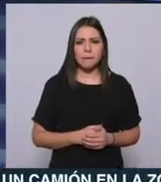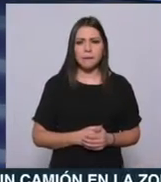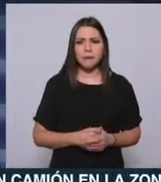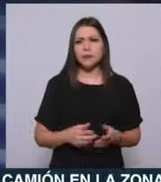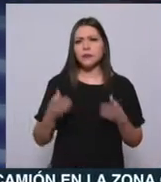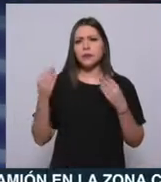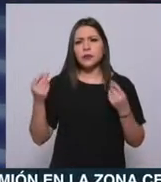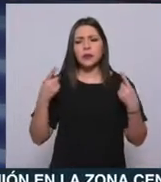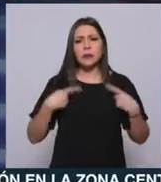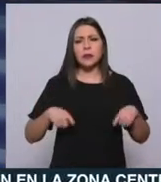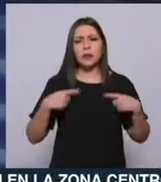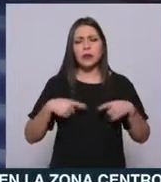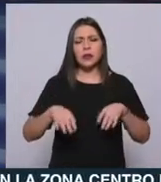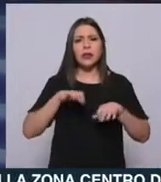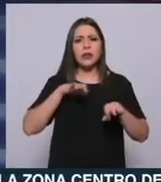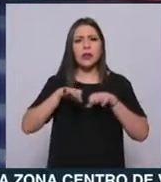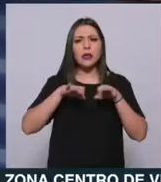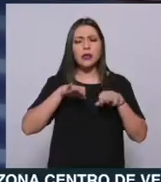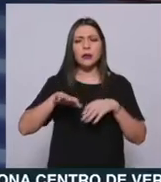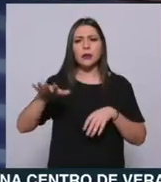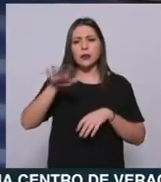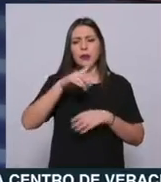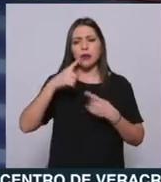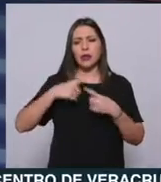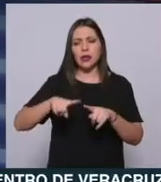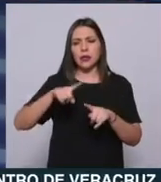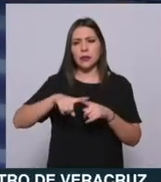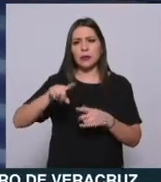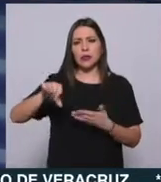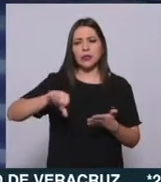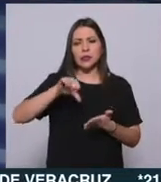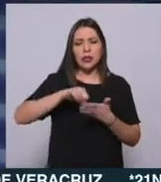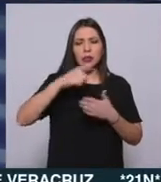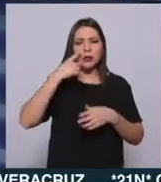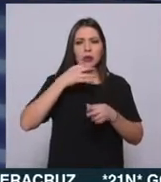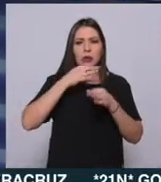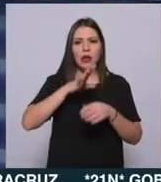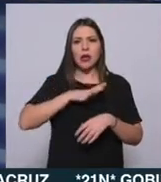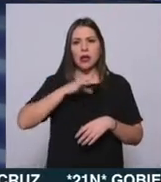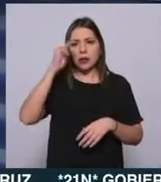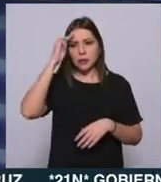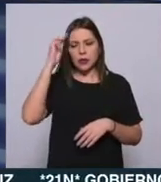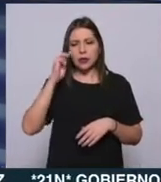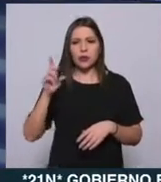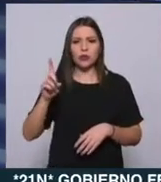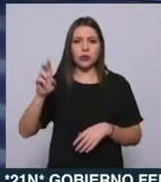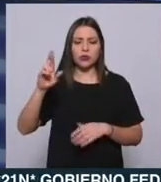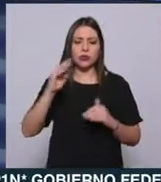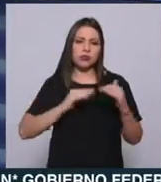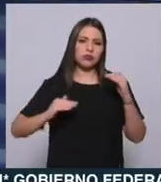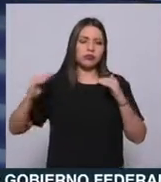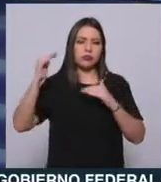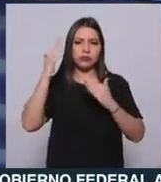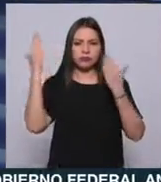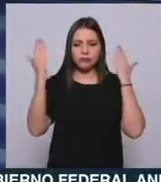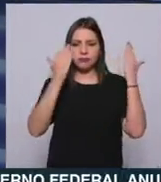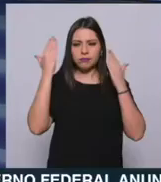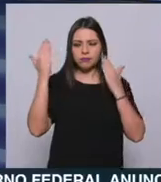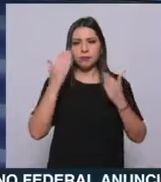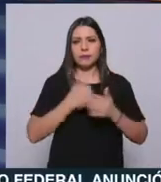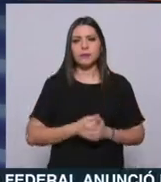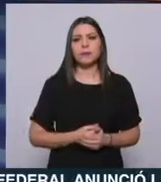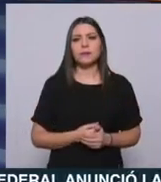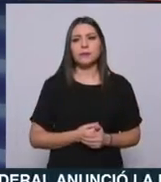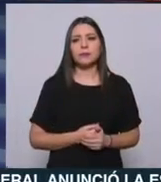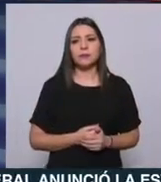las gentes que trabajan en los centros tienen maestría, doctorado, son especialistas. El tema de las adicciones es un